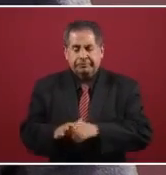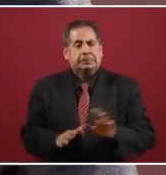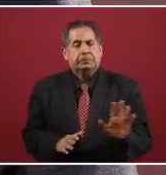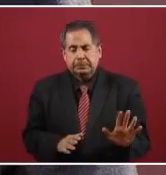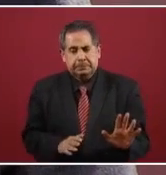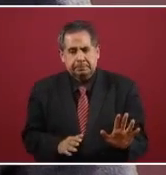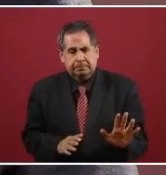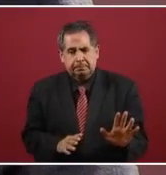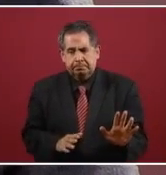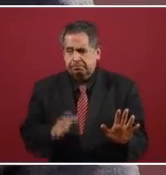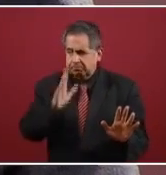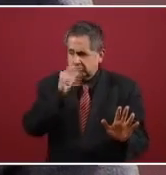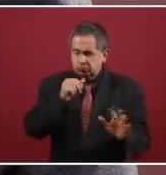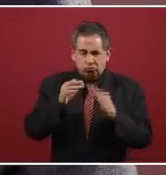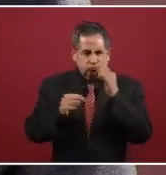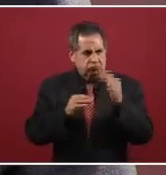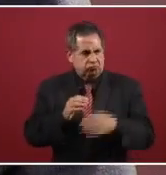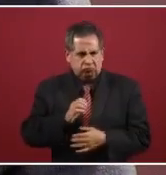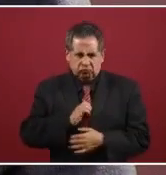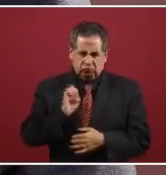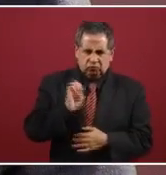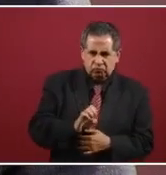puede fomentar el odio,